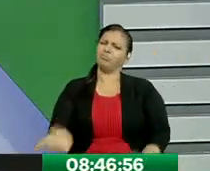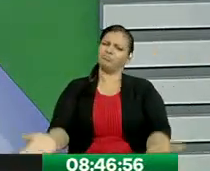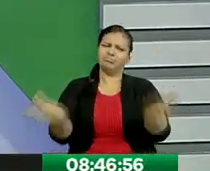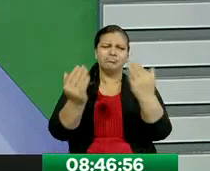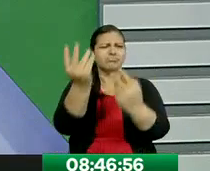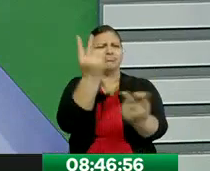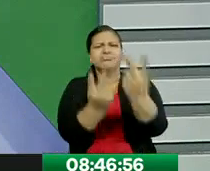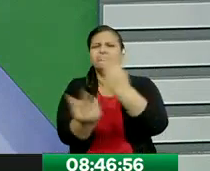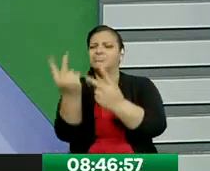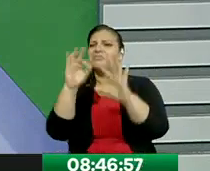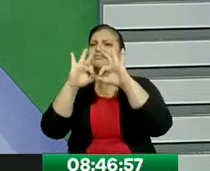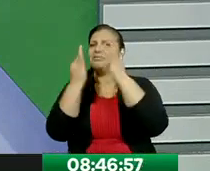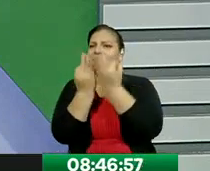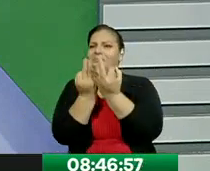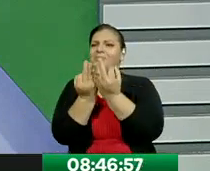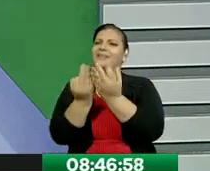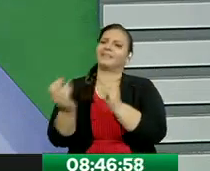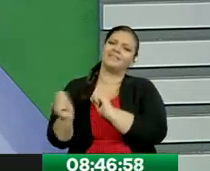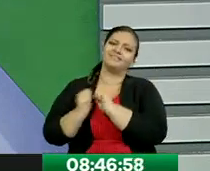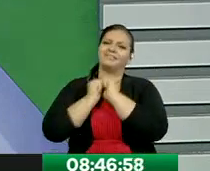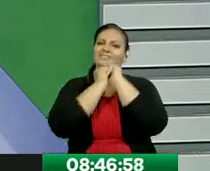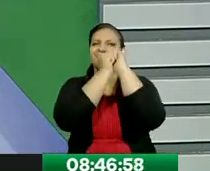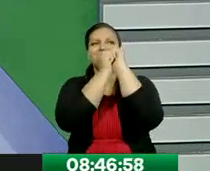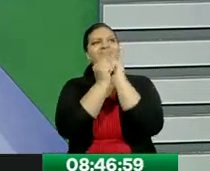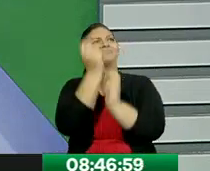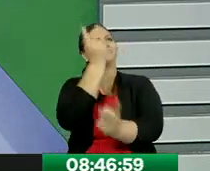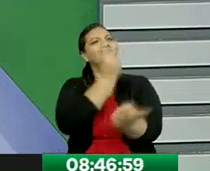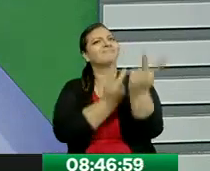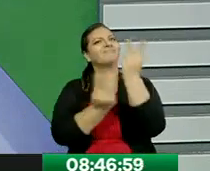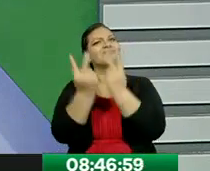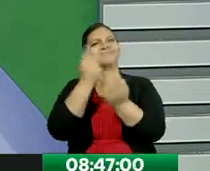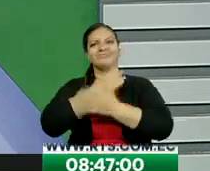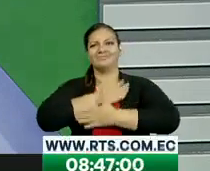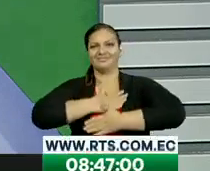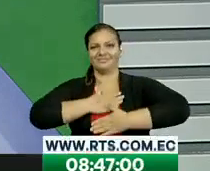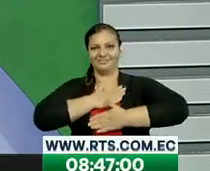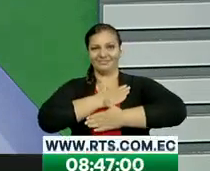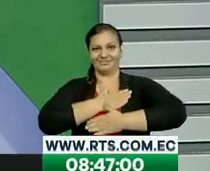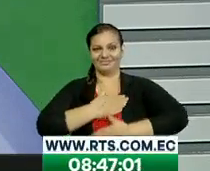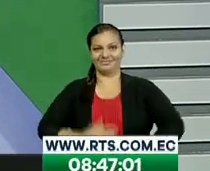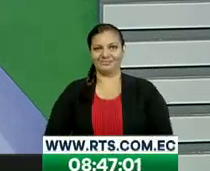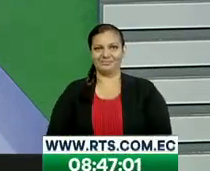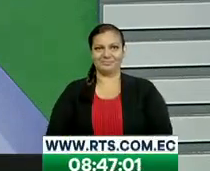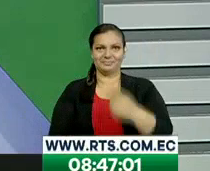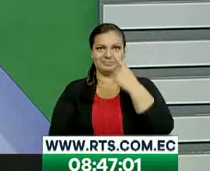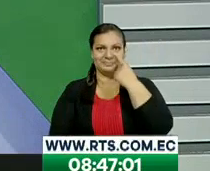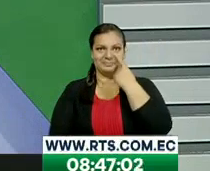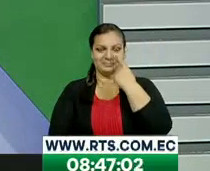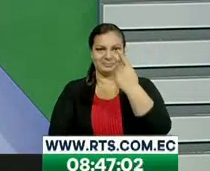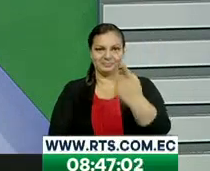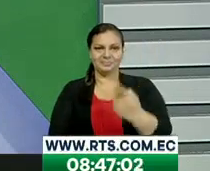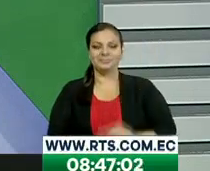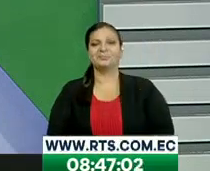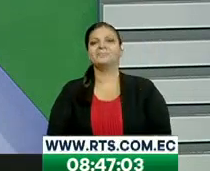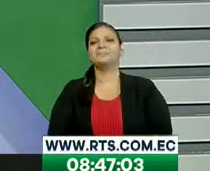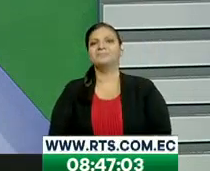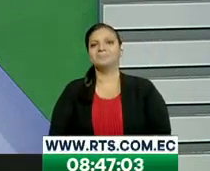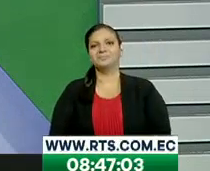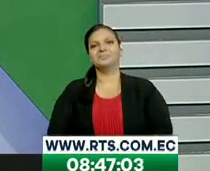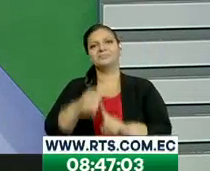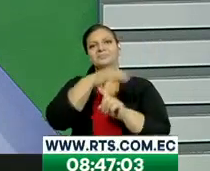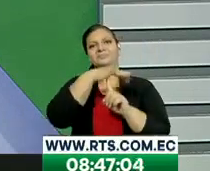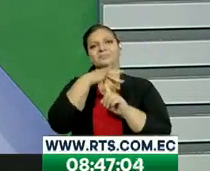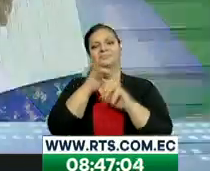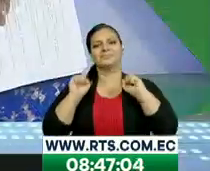su familia. Y también vamos a ir a la Feria de Sabores, donde está Pilar Vera en el Parque Samanes,